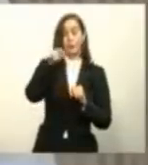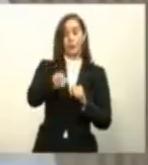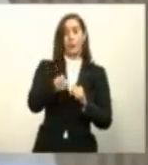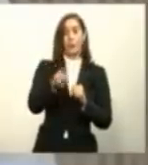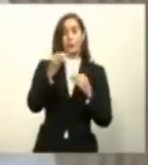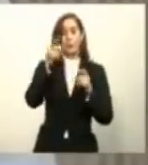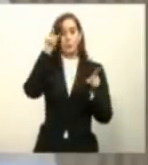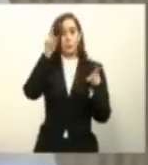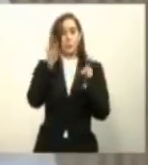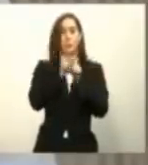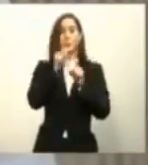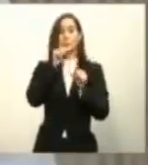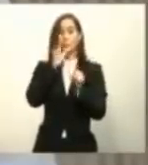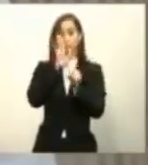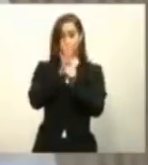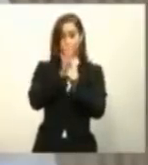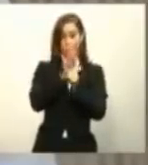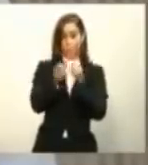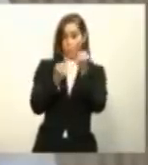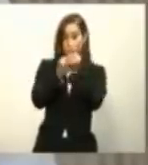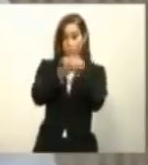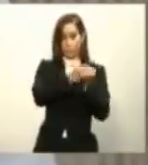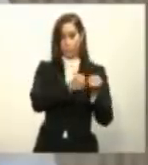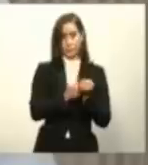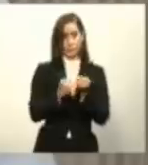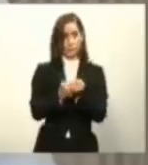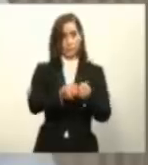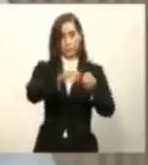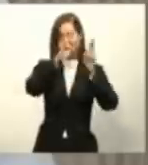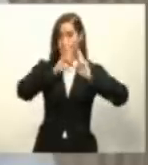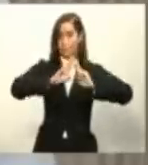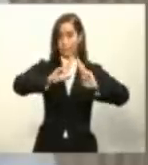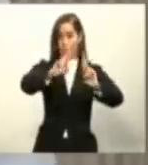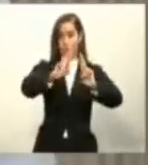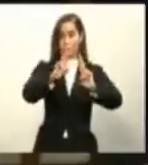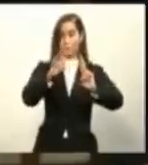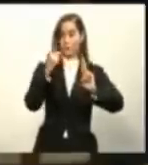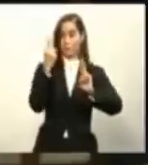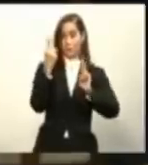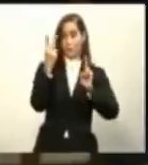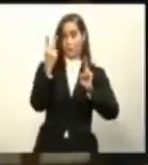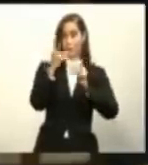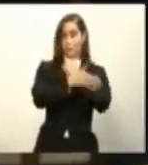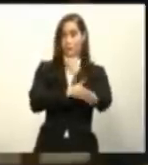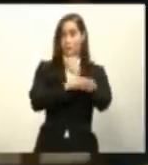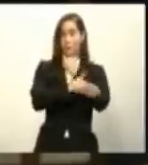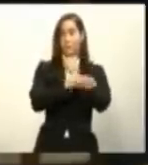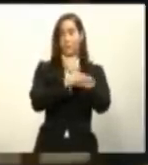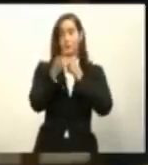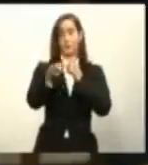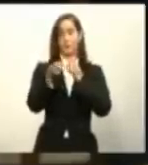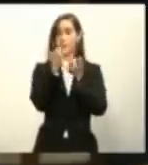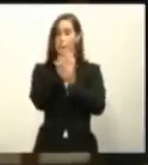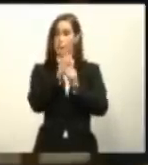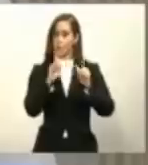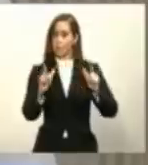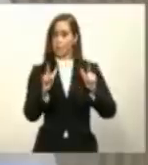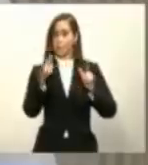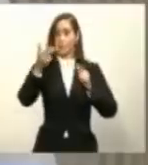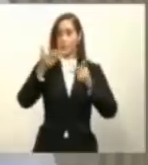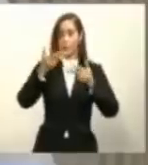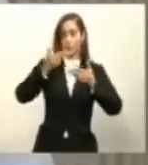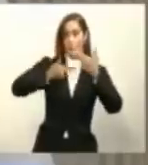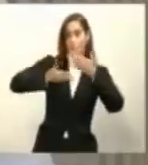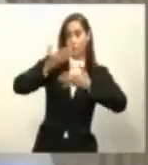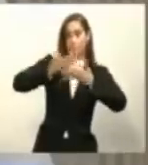reafirmaron el compromiso de cooperación y de respeto a la soberanía que caracterizan las relaciones